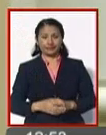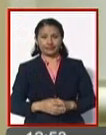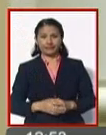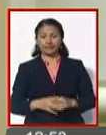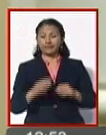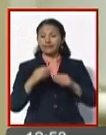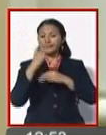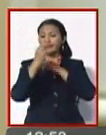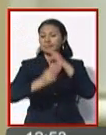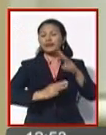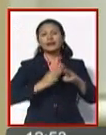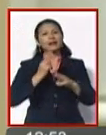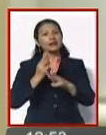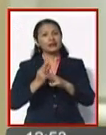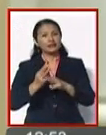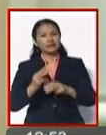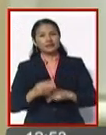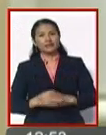a nivel mundial,